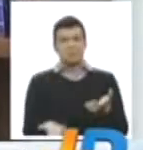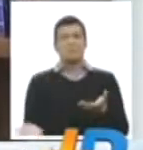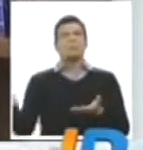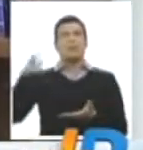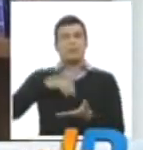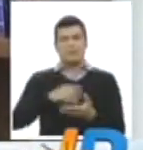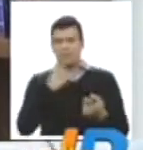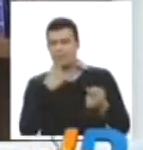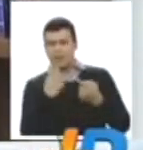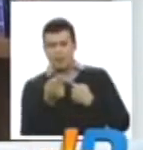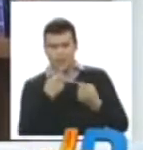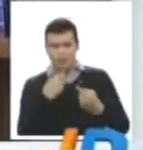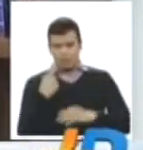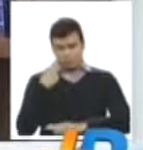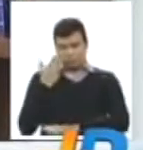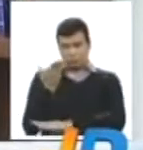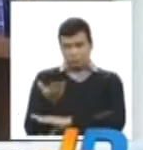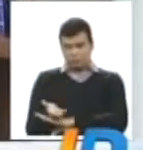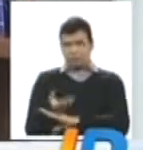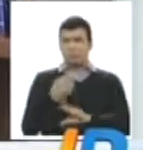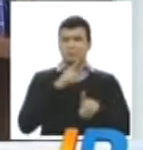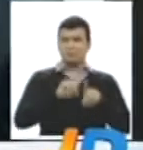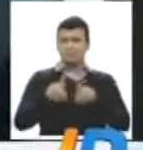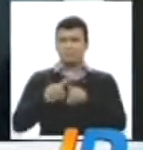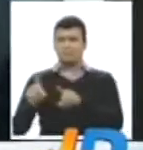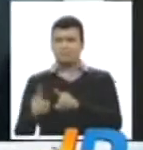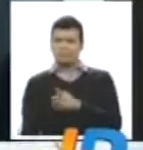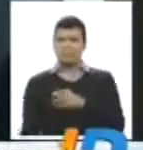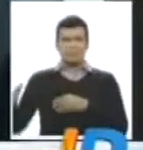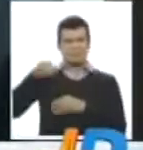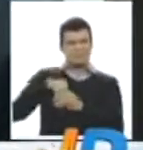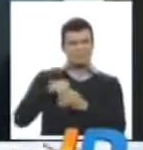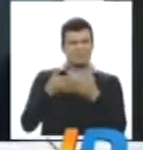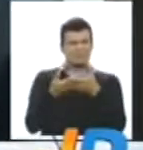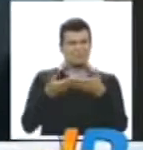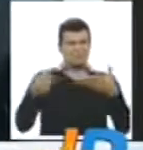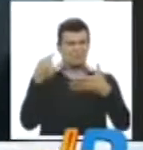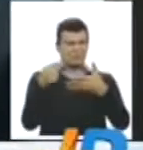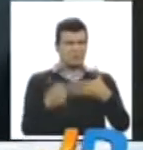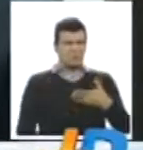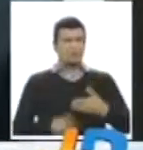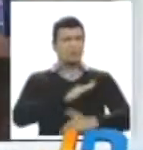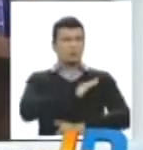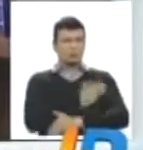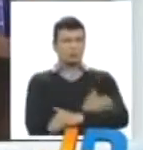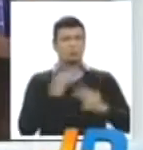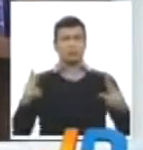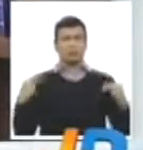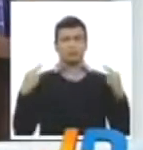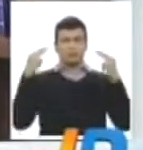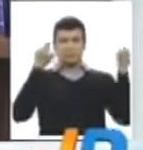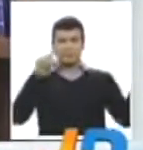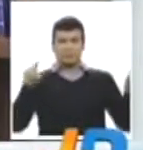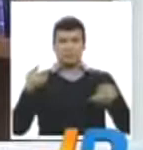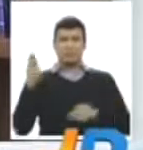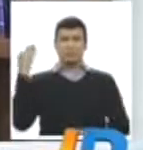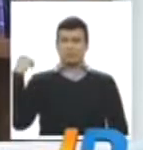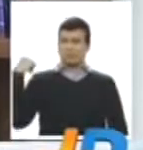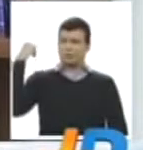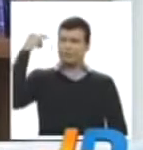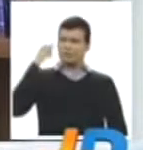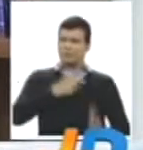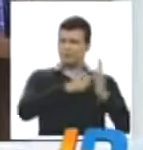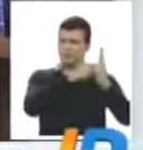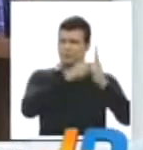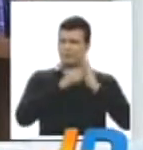algunas participaciones, algunos escaños, algunos elementos de poder y, lógicamente, después de esa historia